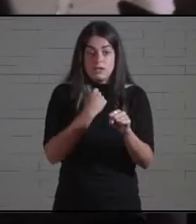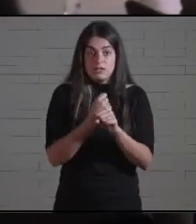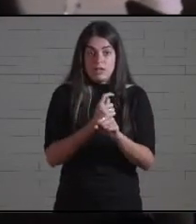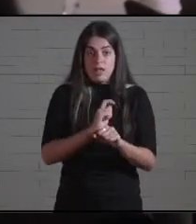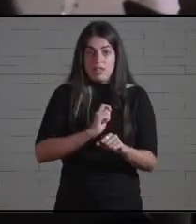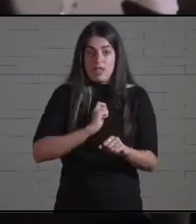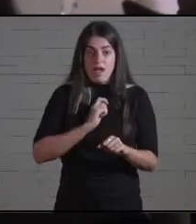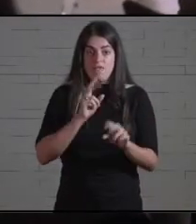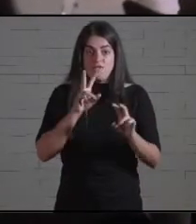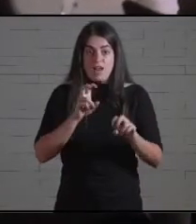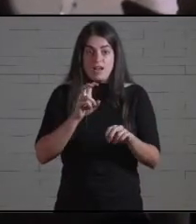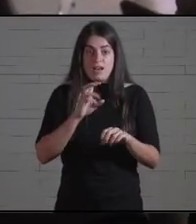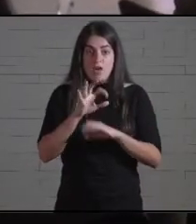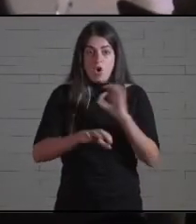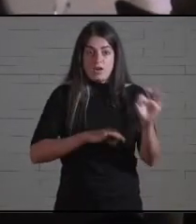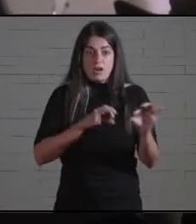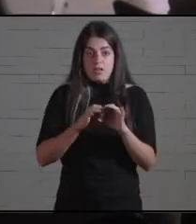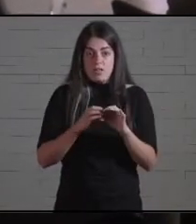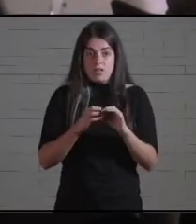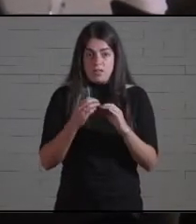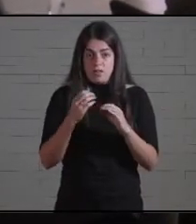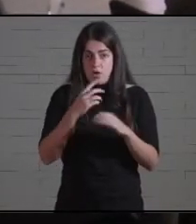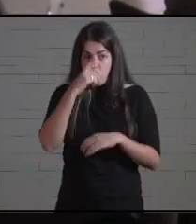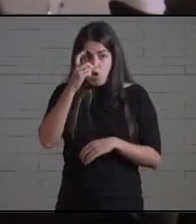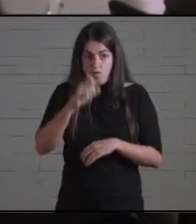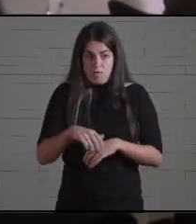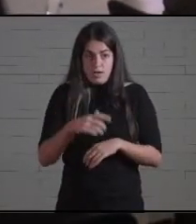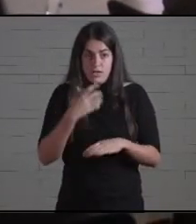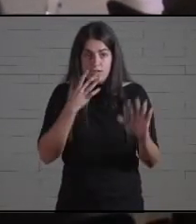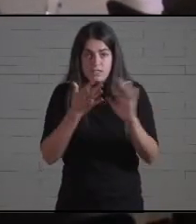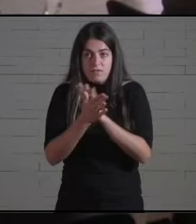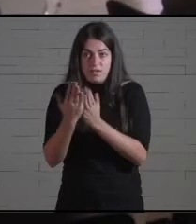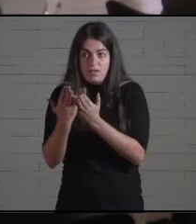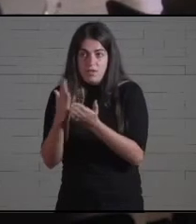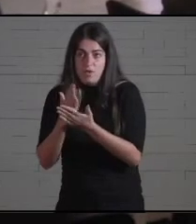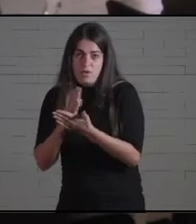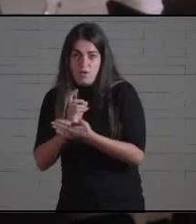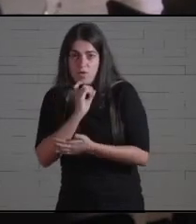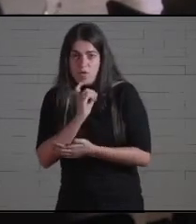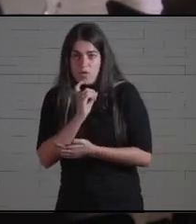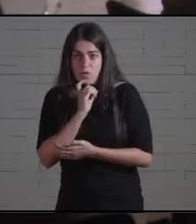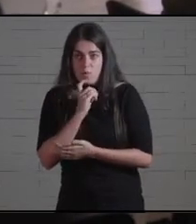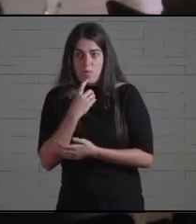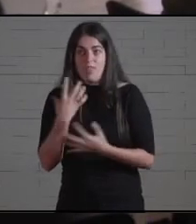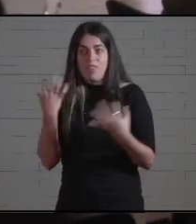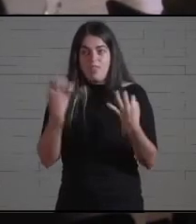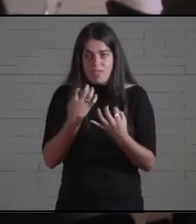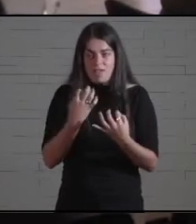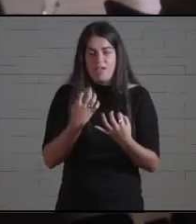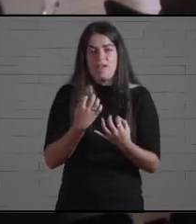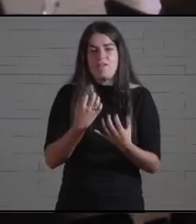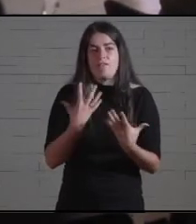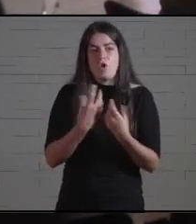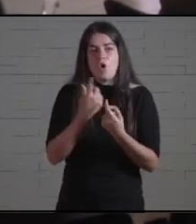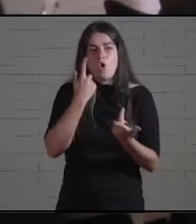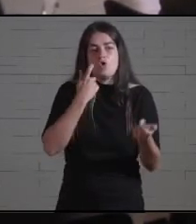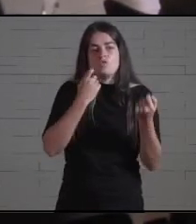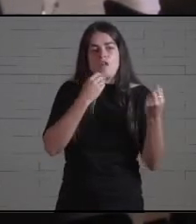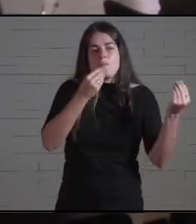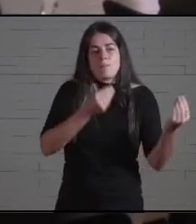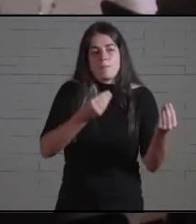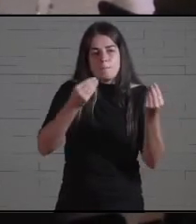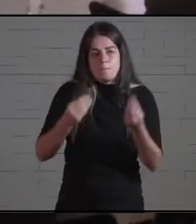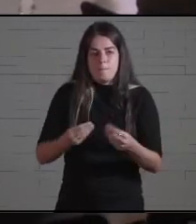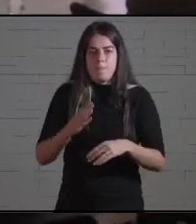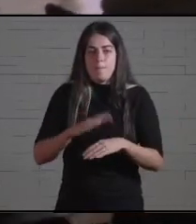conciliar. Si es excepcionalmente y a deseo de la empresa, tiene que ser con cierta regularidad para que